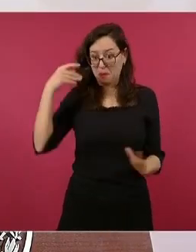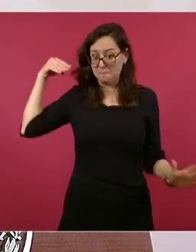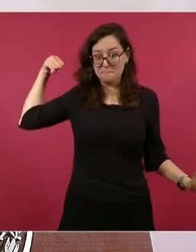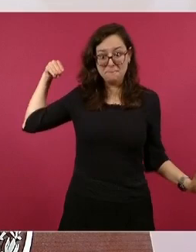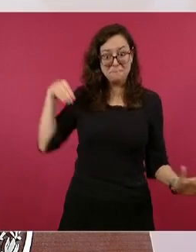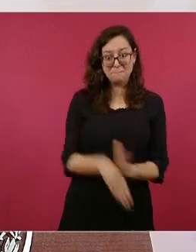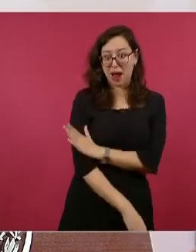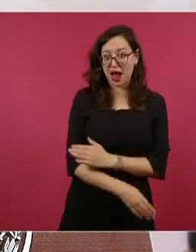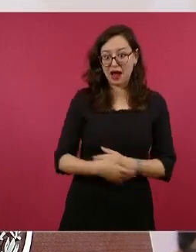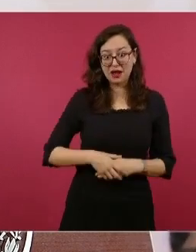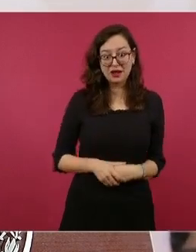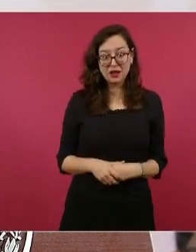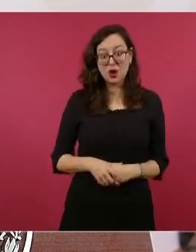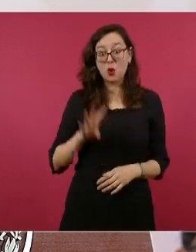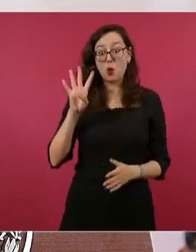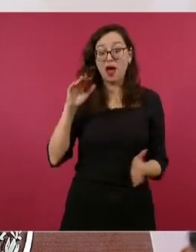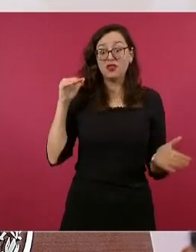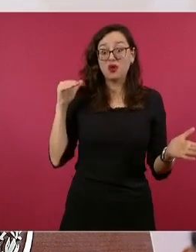482 por ciento,